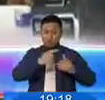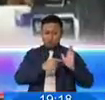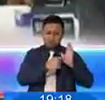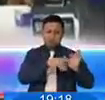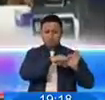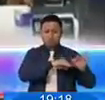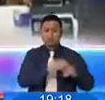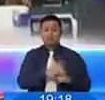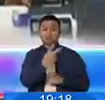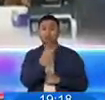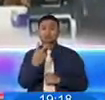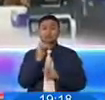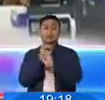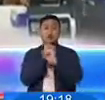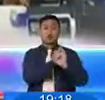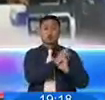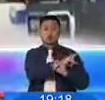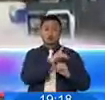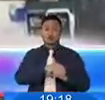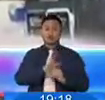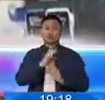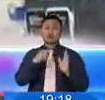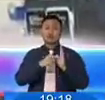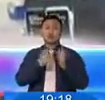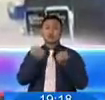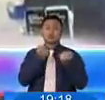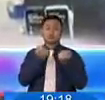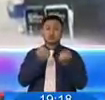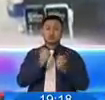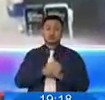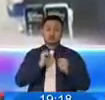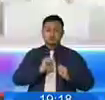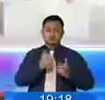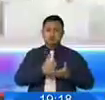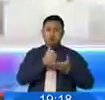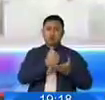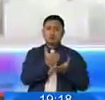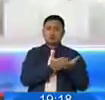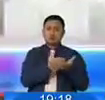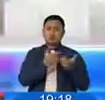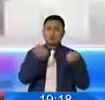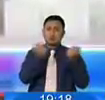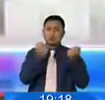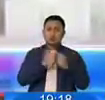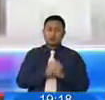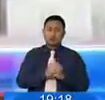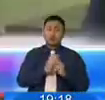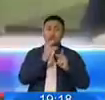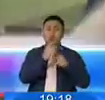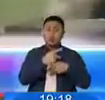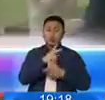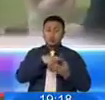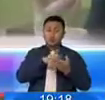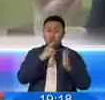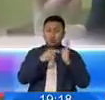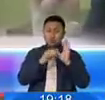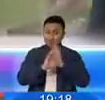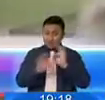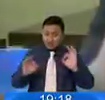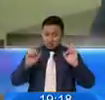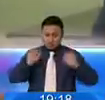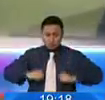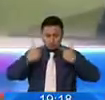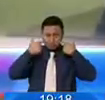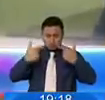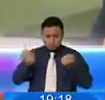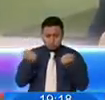Estas instituciones argumentan que la tasa de servicio y control aduanero permiten dar un servicio de control y combate al contrabando. La recomendación que